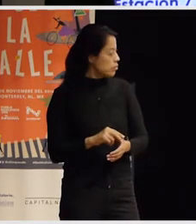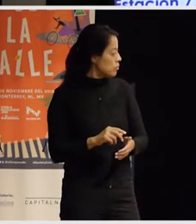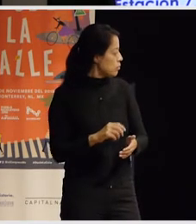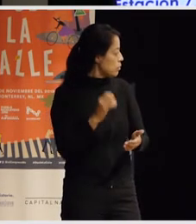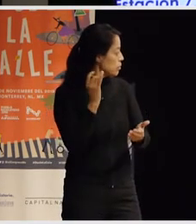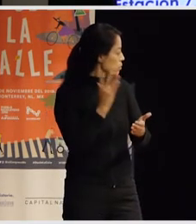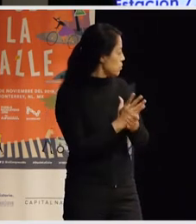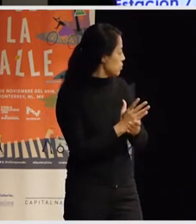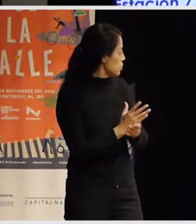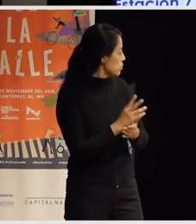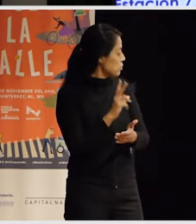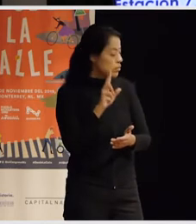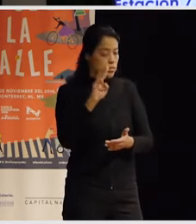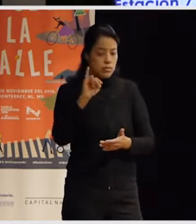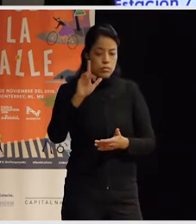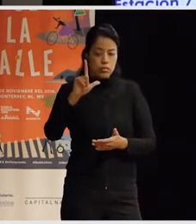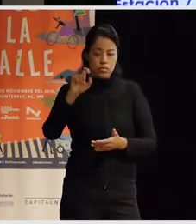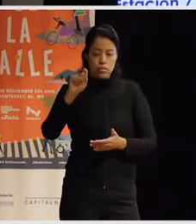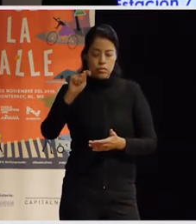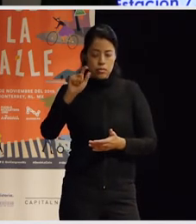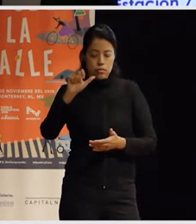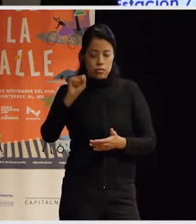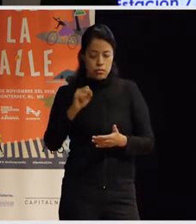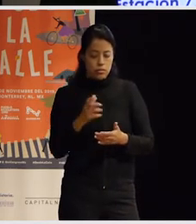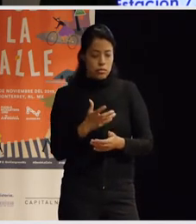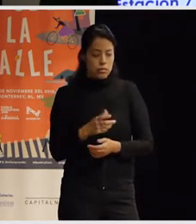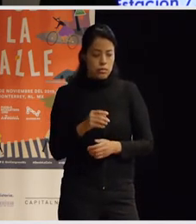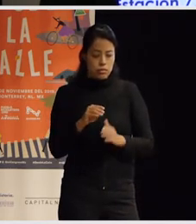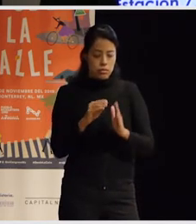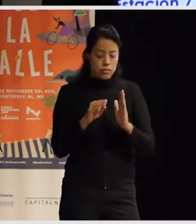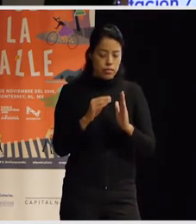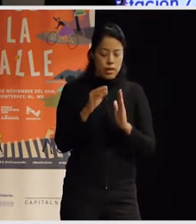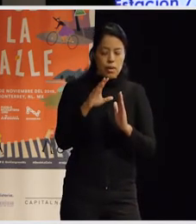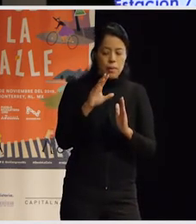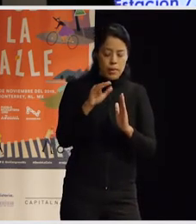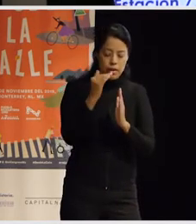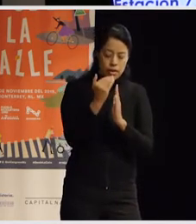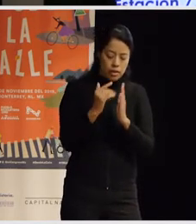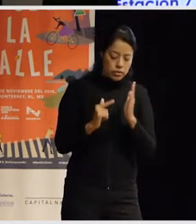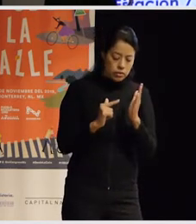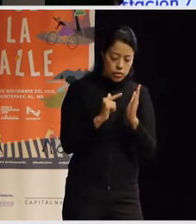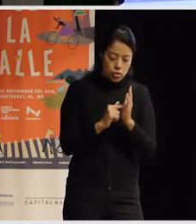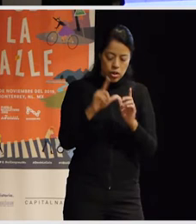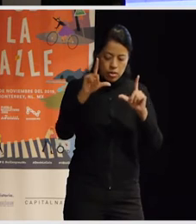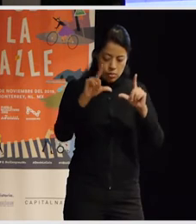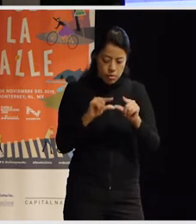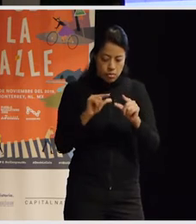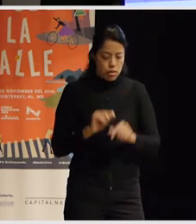con violetas porque para así tener una menor invasión del espacio siguiente